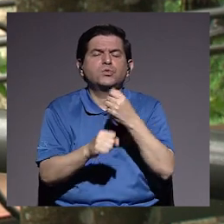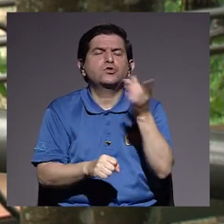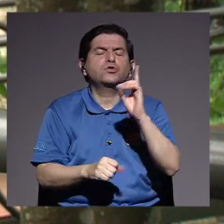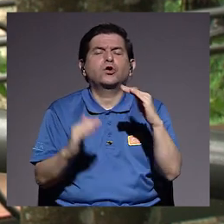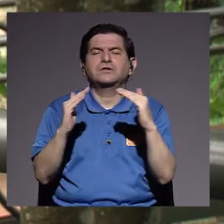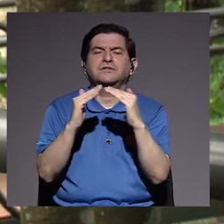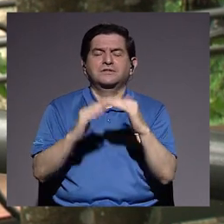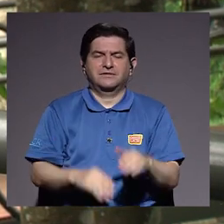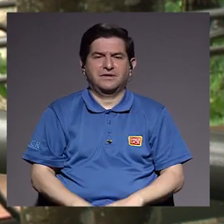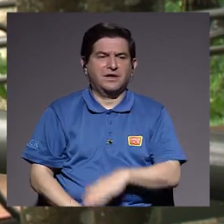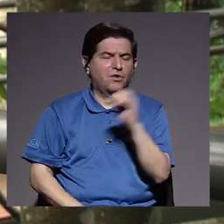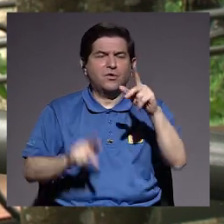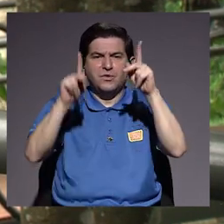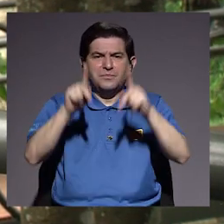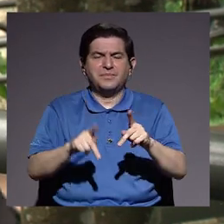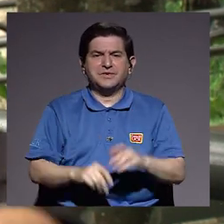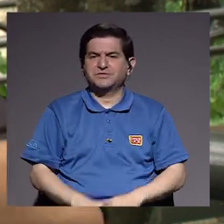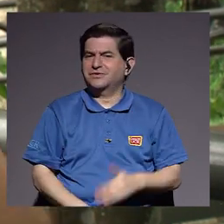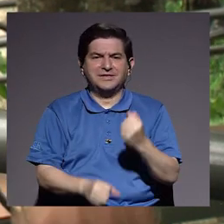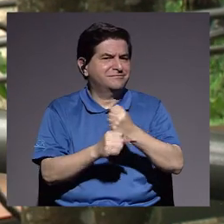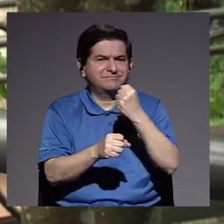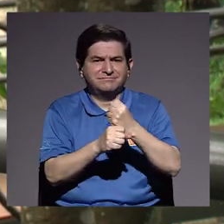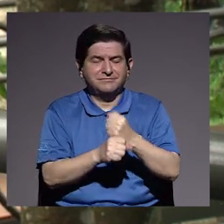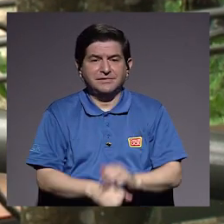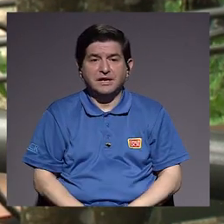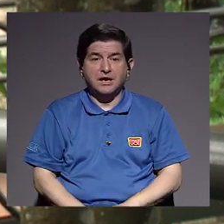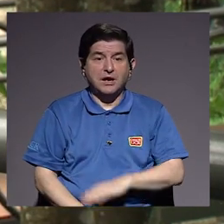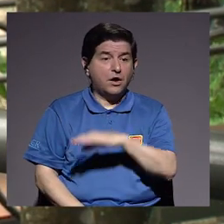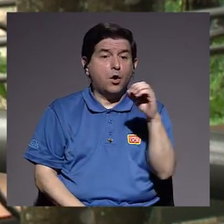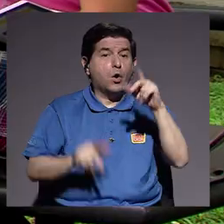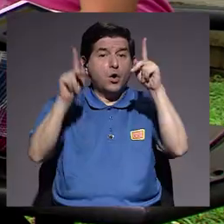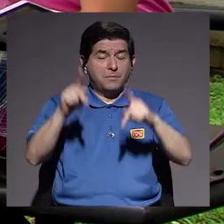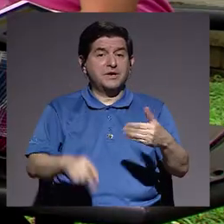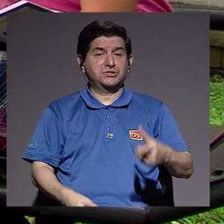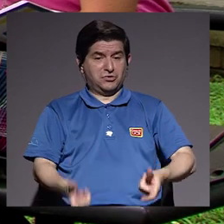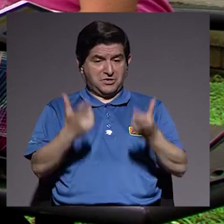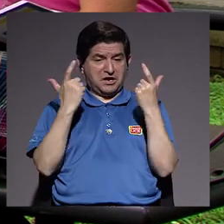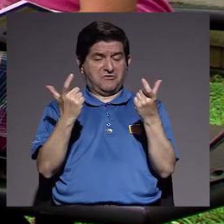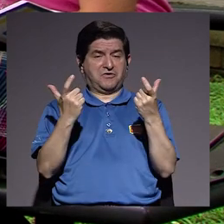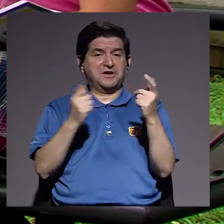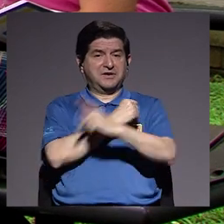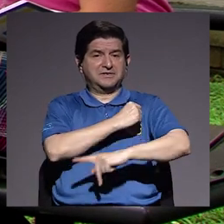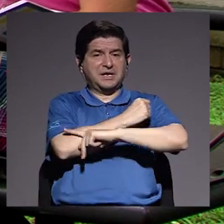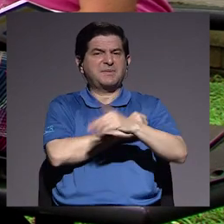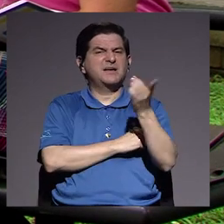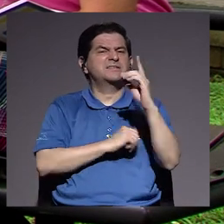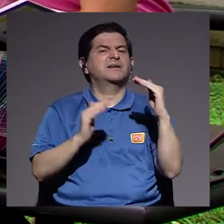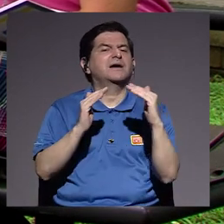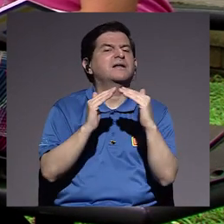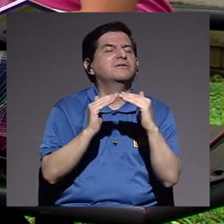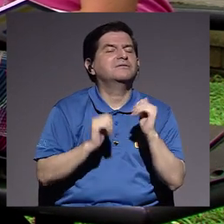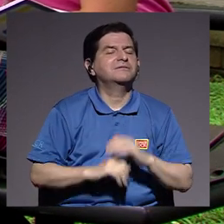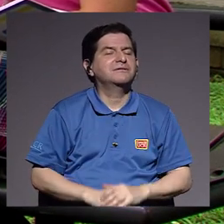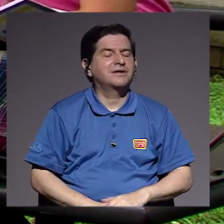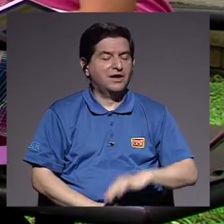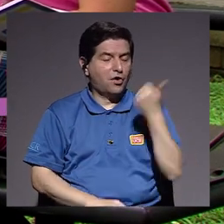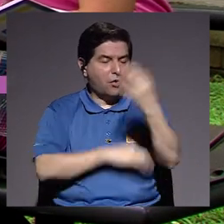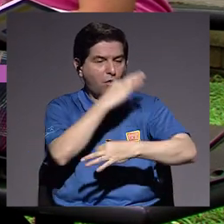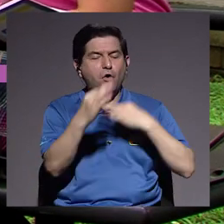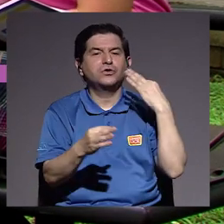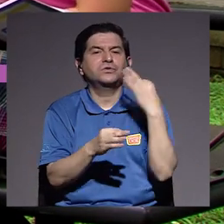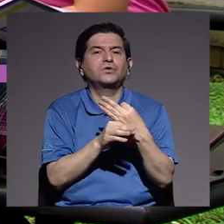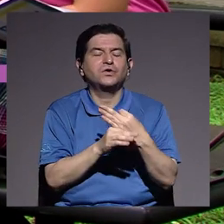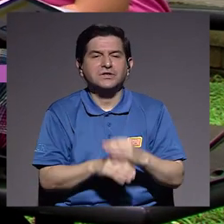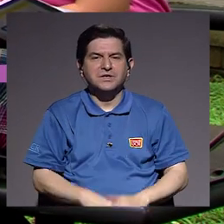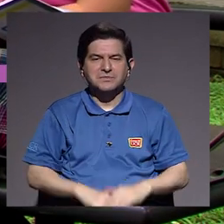viven las personas desempleadas? ¿No? Y hay que verlo el otro punto, ¿dónde viven las personas que acumulan riqueza en el país? ¿No? Ese es otro tipo de segregación,